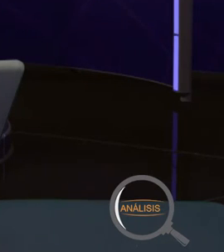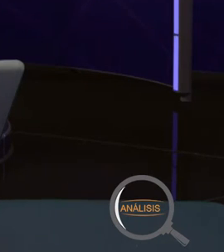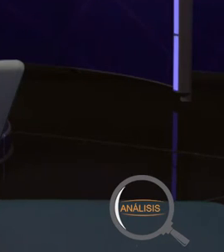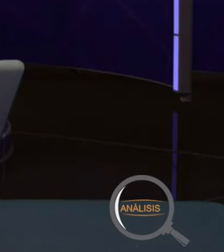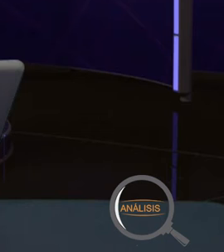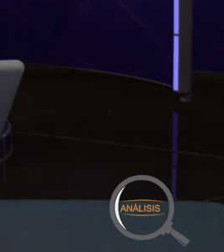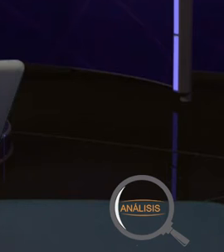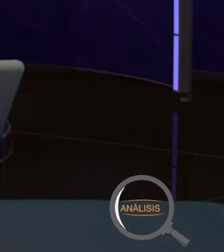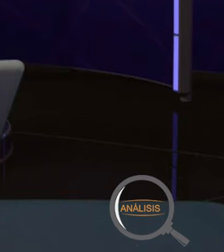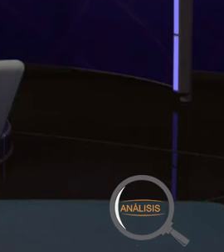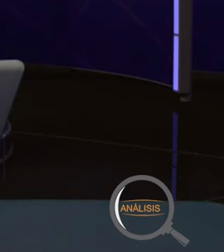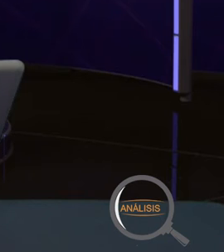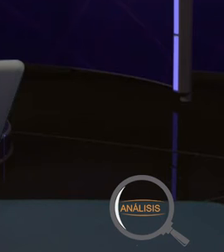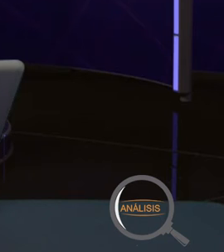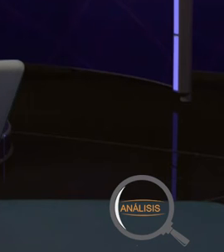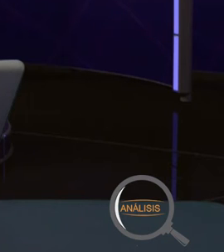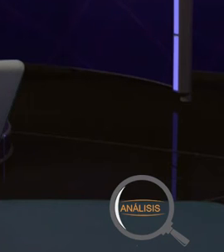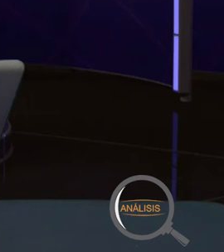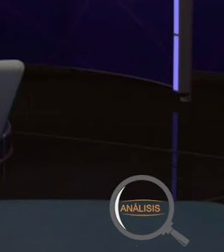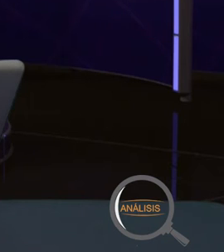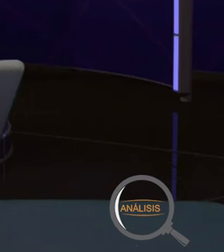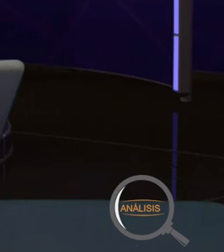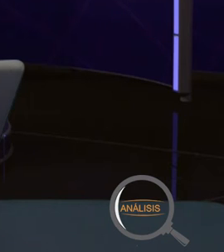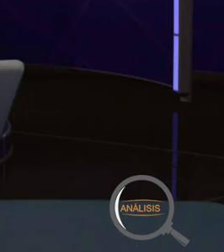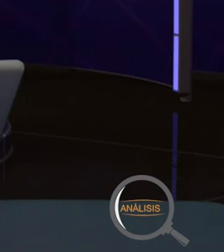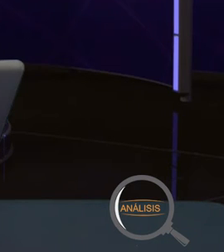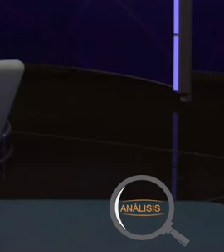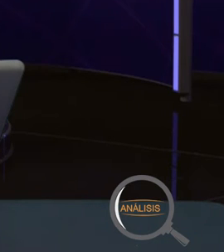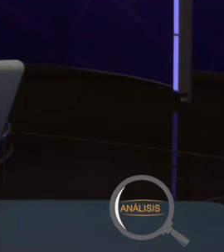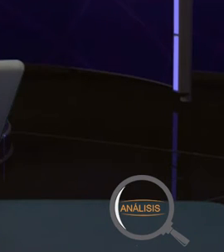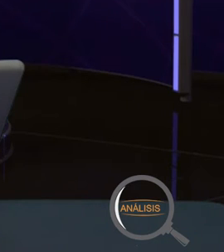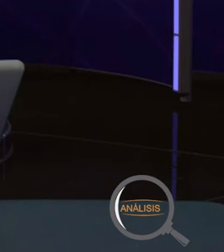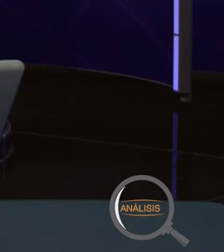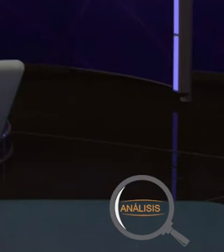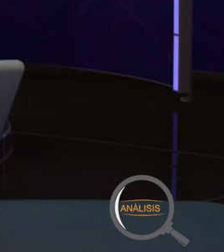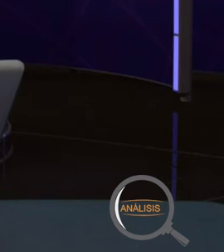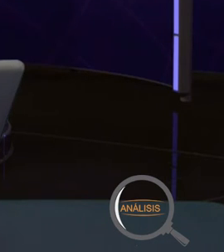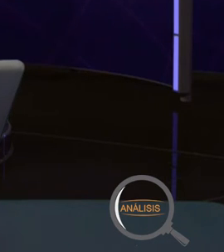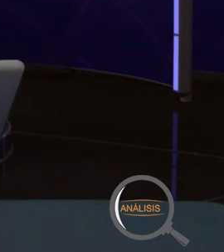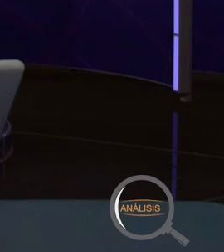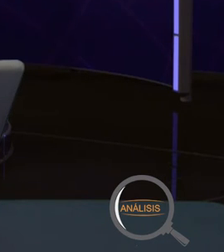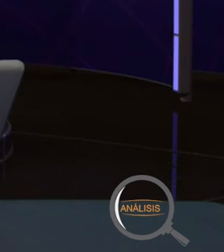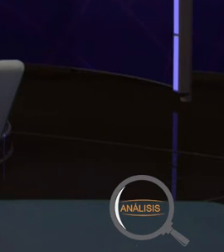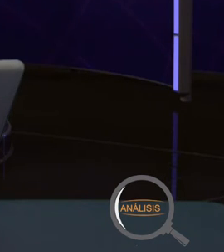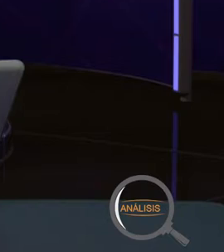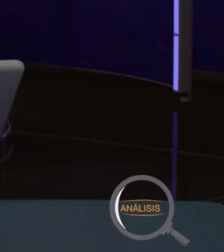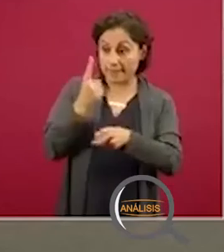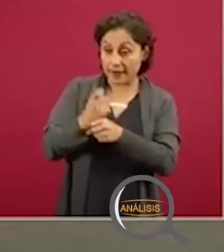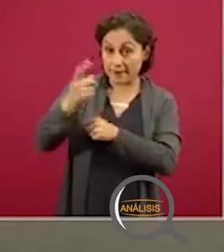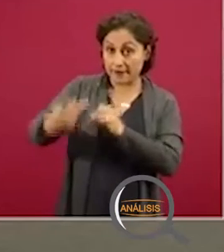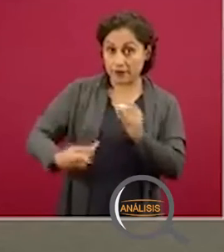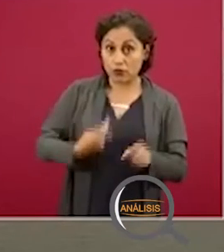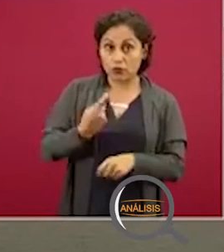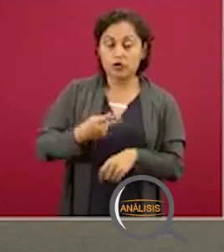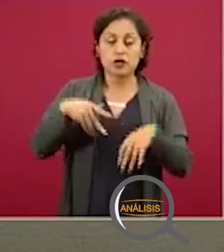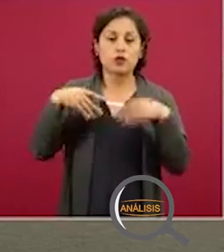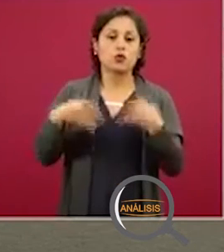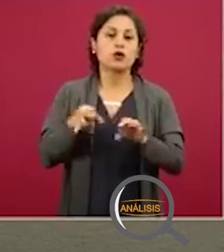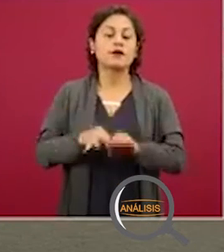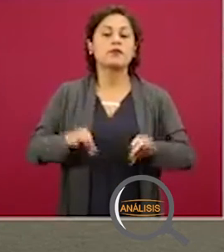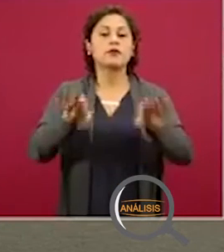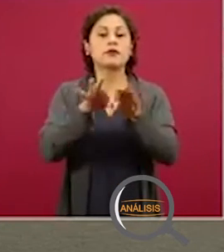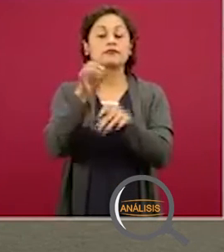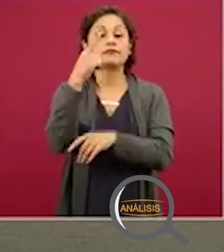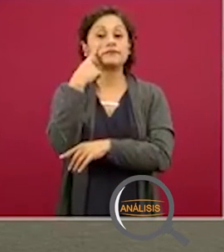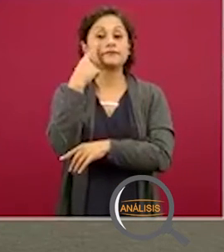pase, esperemos que logremos estar cuidándonos para evitar que esto siga afectándonos.